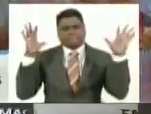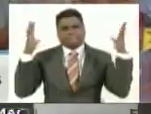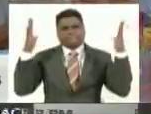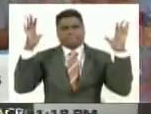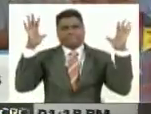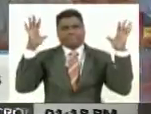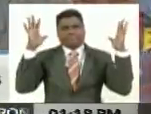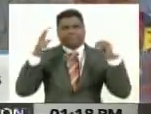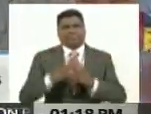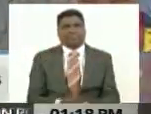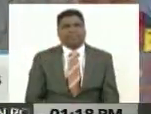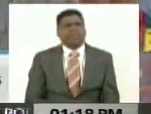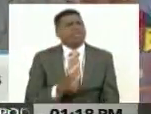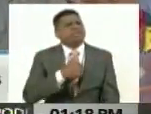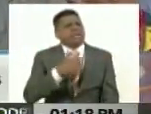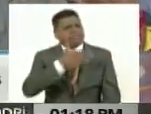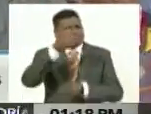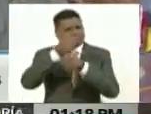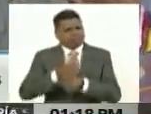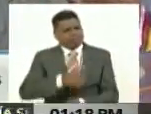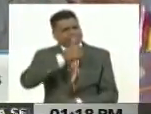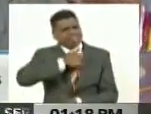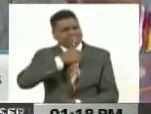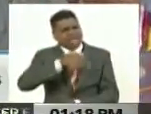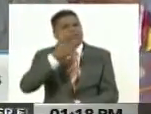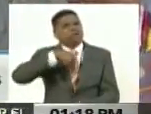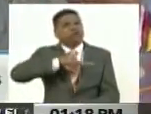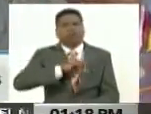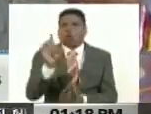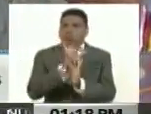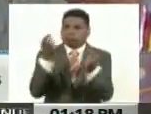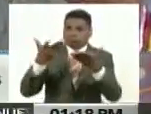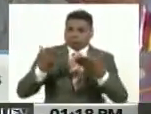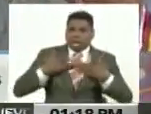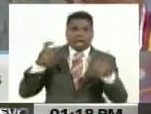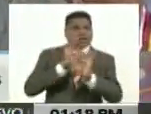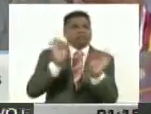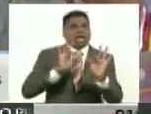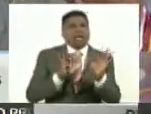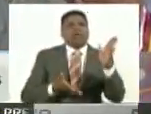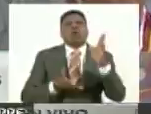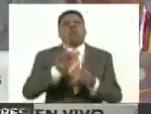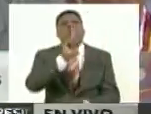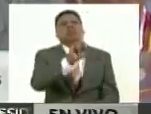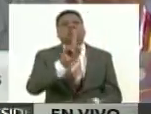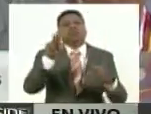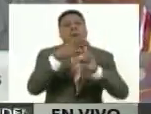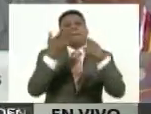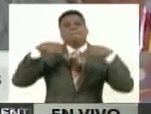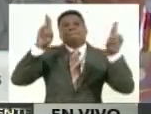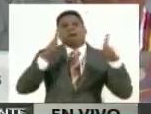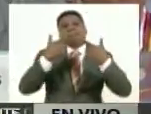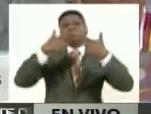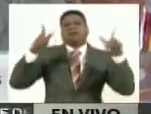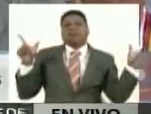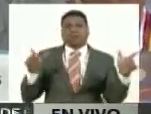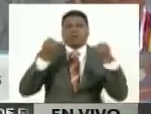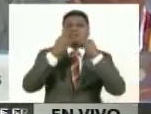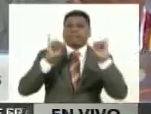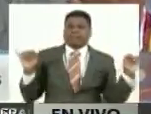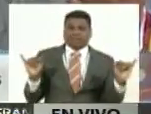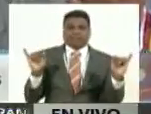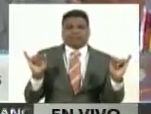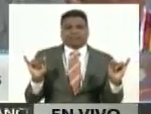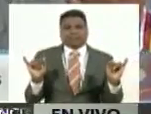¿Y qué aspirábamos nosotros? Nada, nada. Lo único, la paz de este país, la liberación, la independencia,